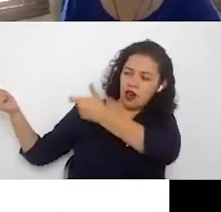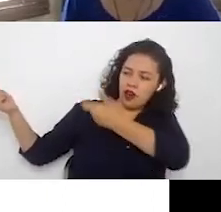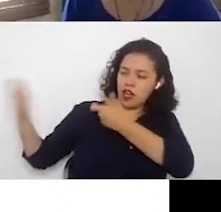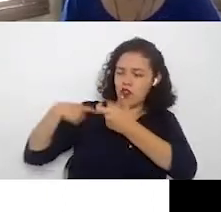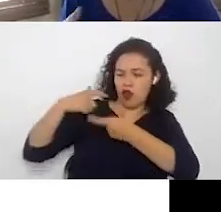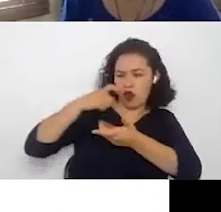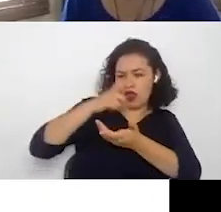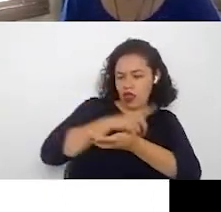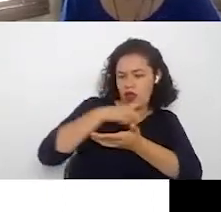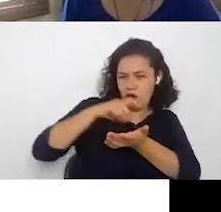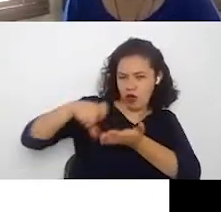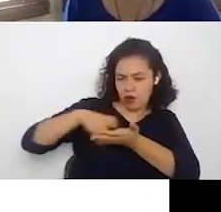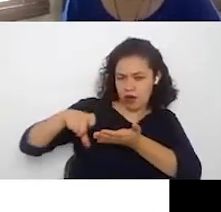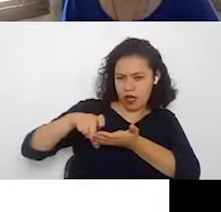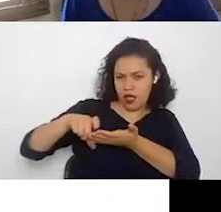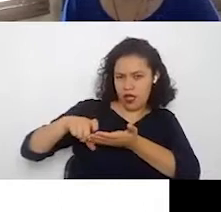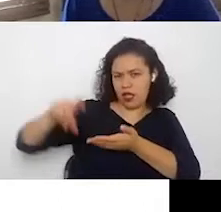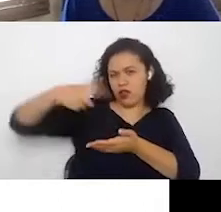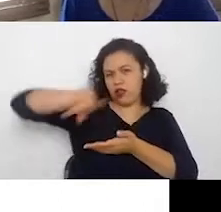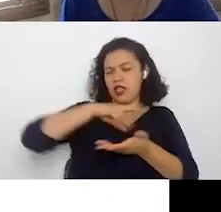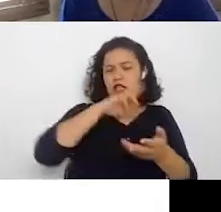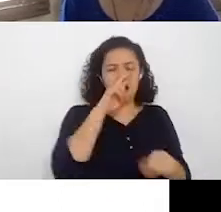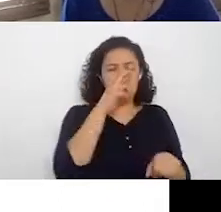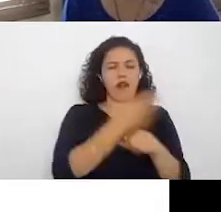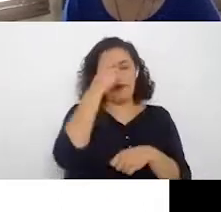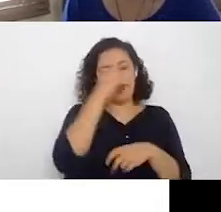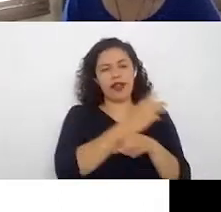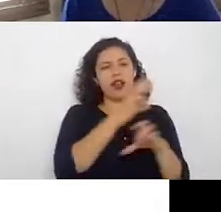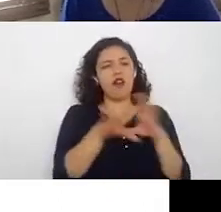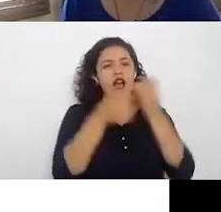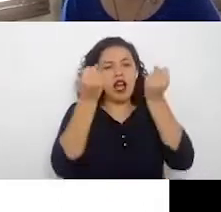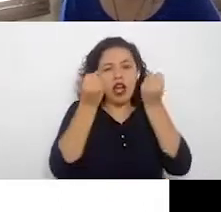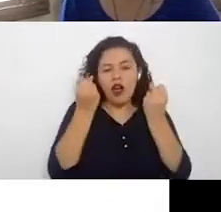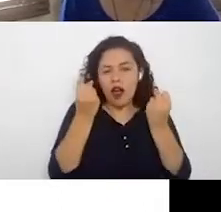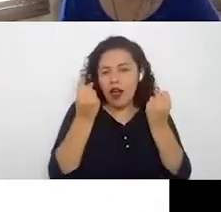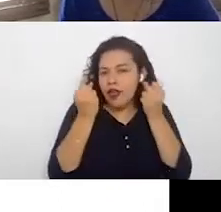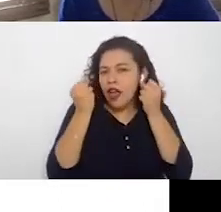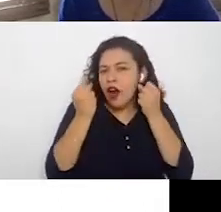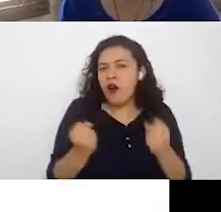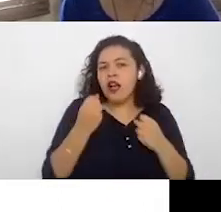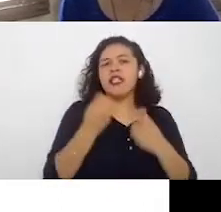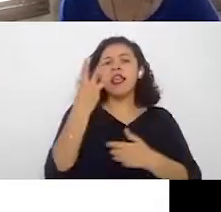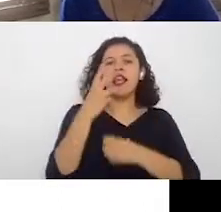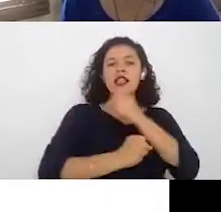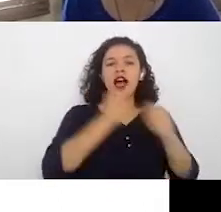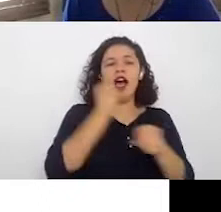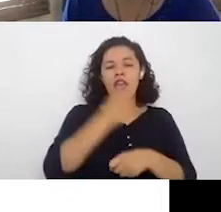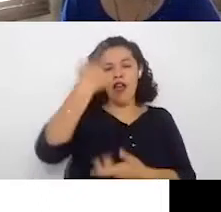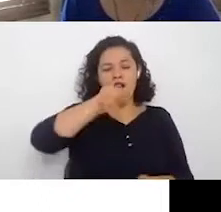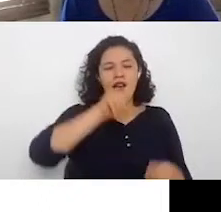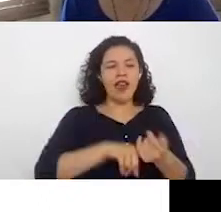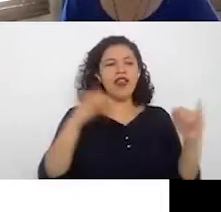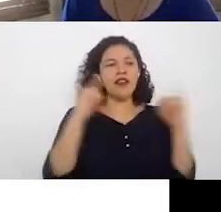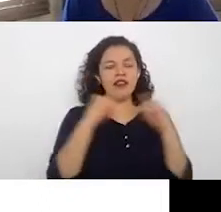bienes, y ustedes son responsables de que esos bienes se garanticen cuando menos por 3 años en las